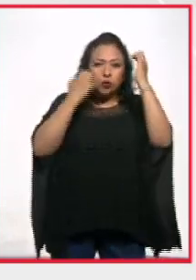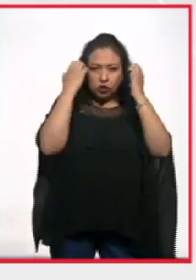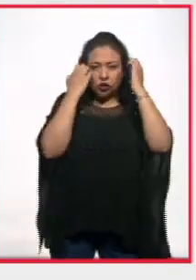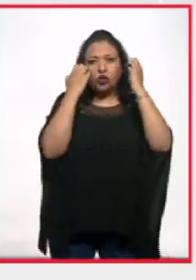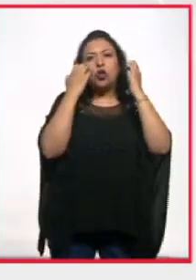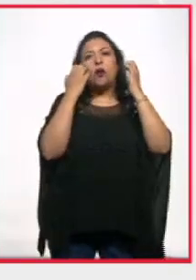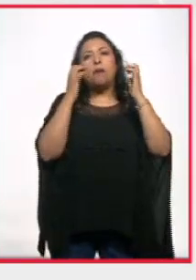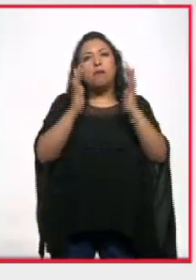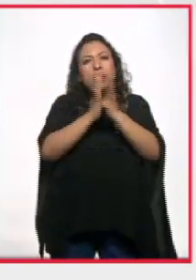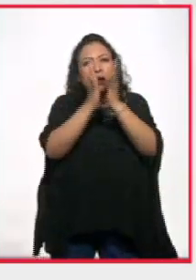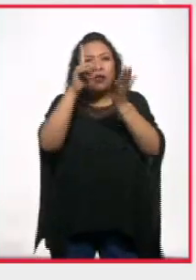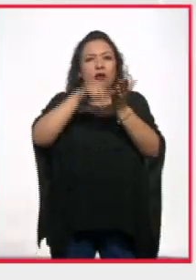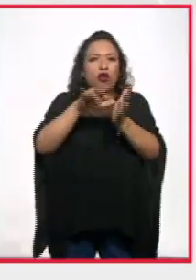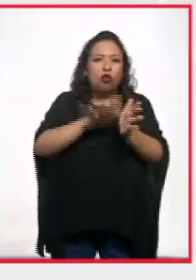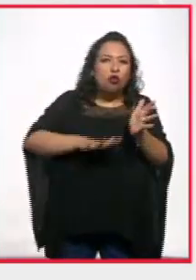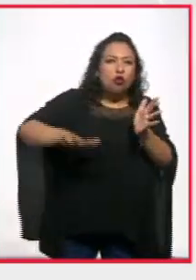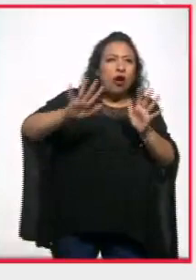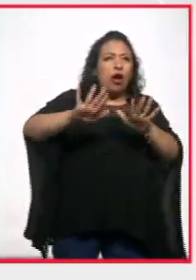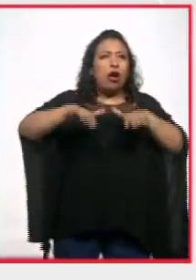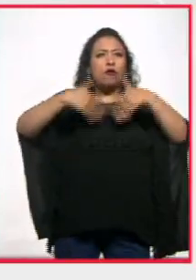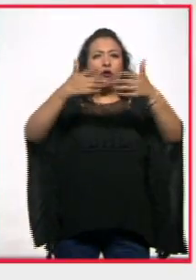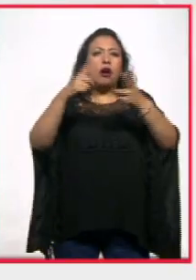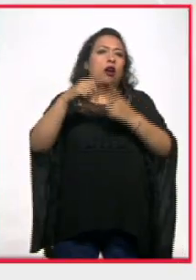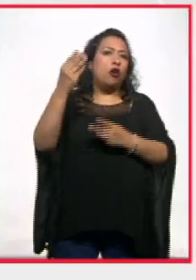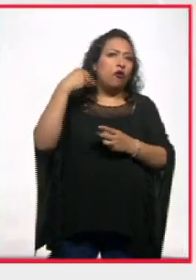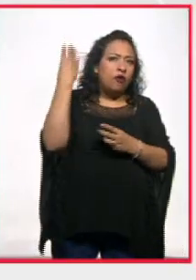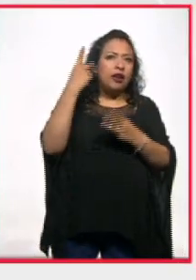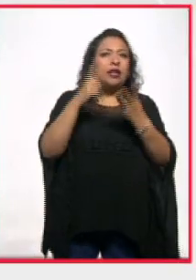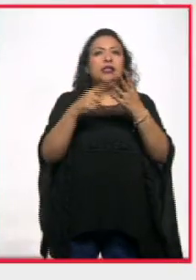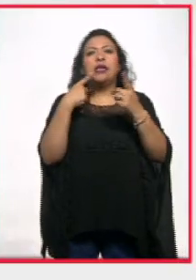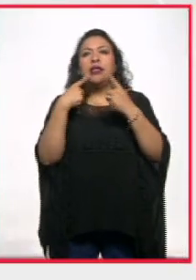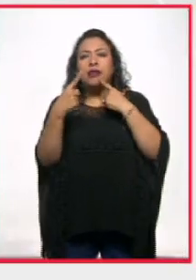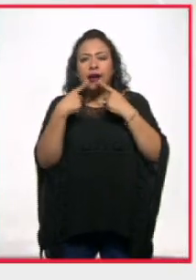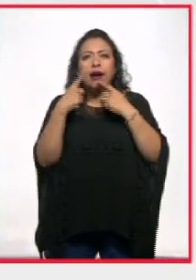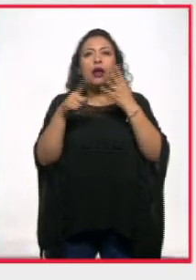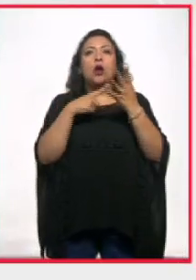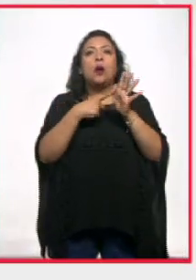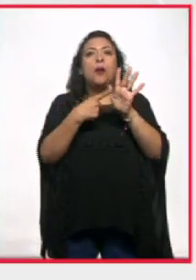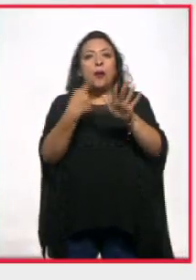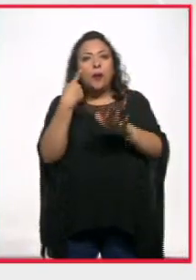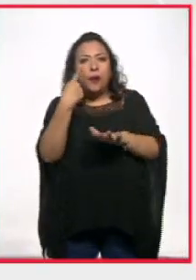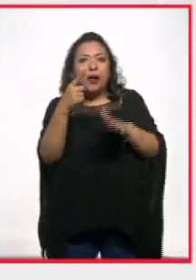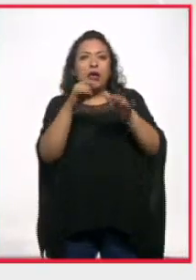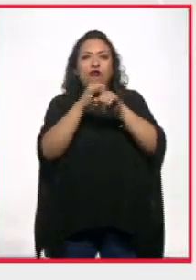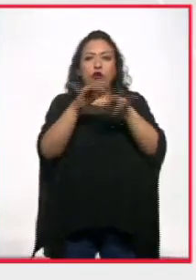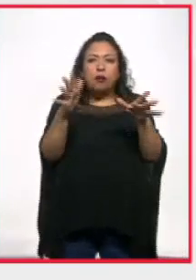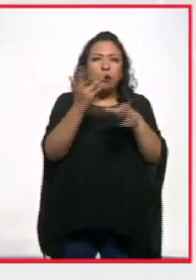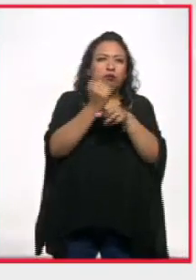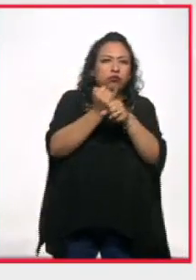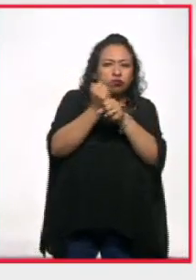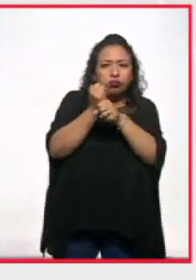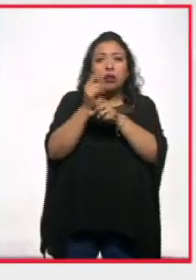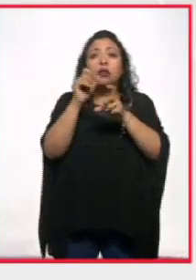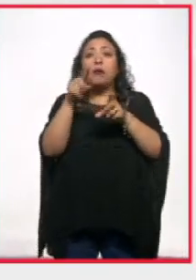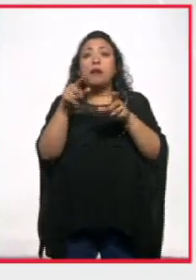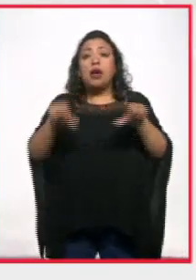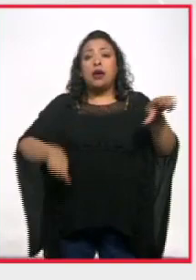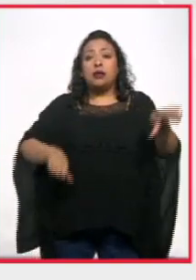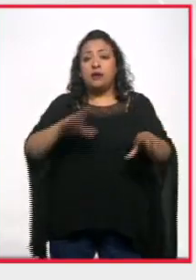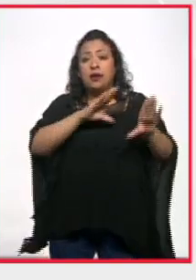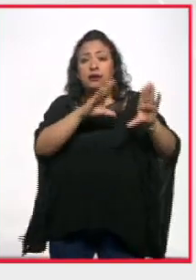exposiciones, intervenciones en espacios públicos, conferencias, diálogos, muestras de documentales, actividades